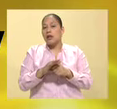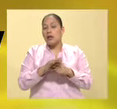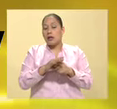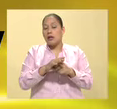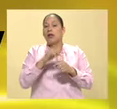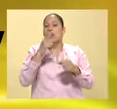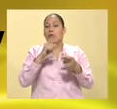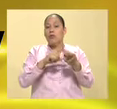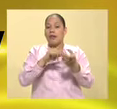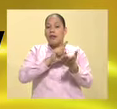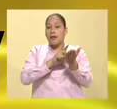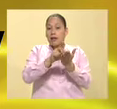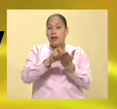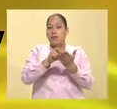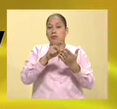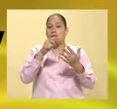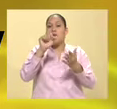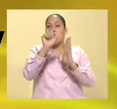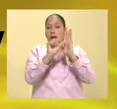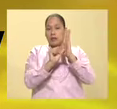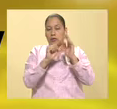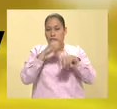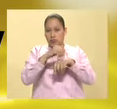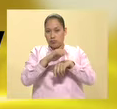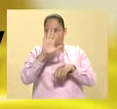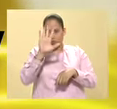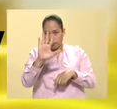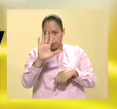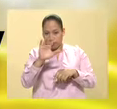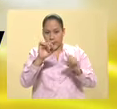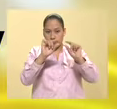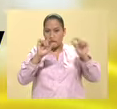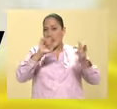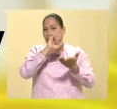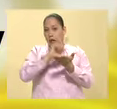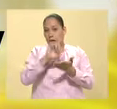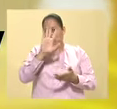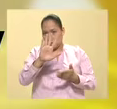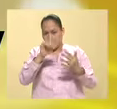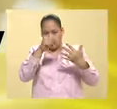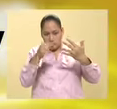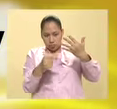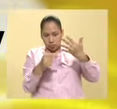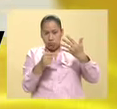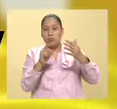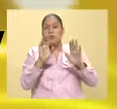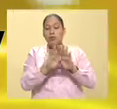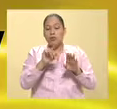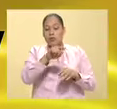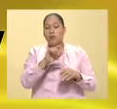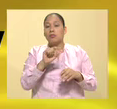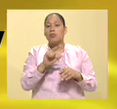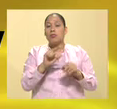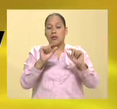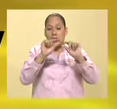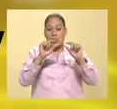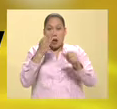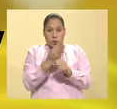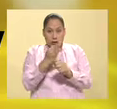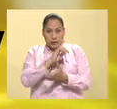en el artículo 5. Nos dice que los niños, de manera enunciativa, más no limitativa, conforme a la presente